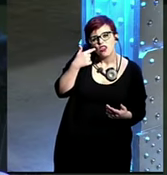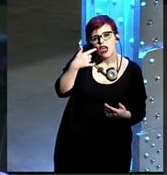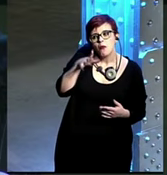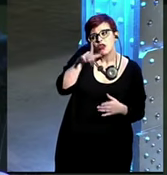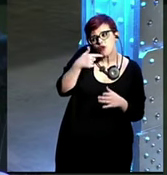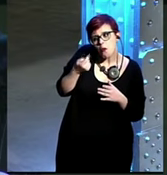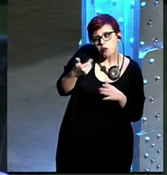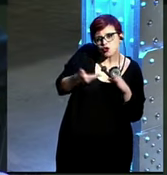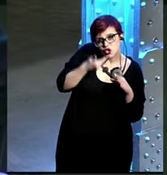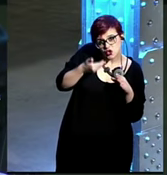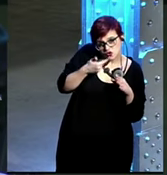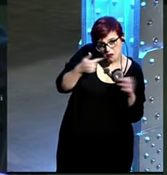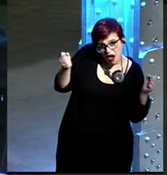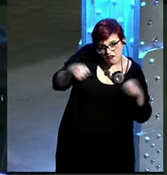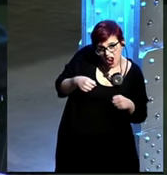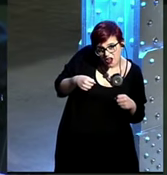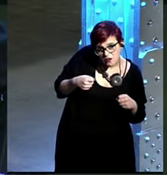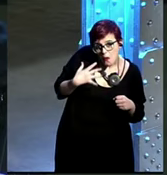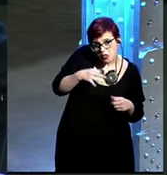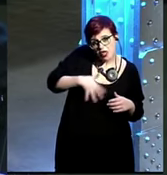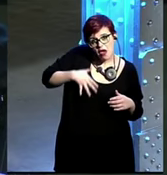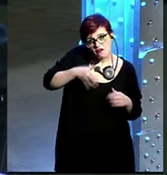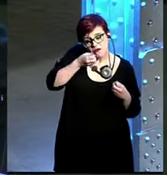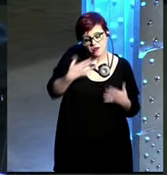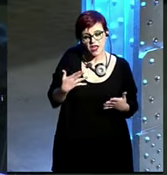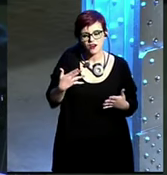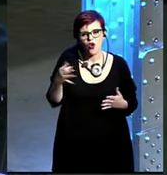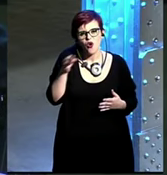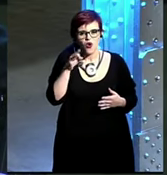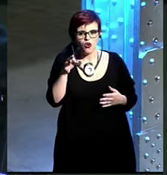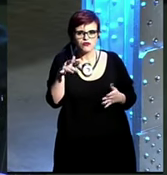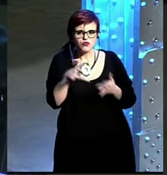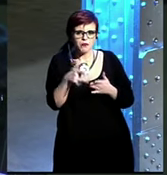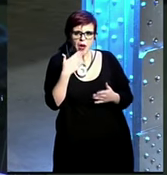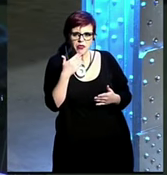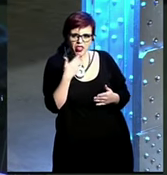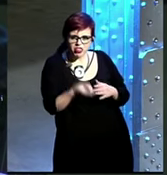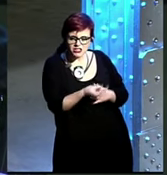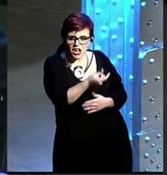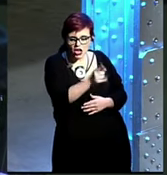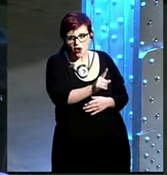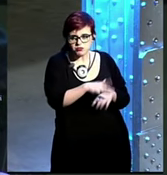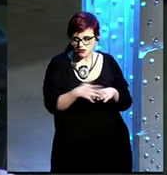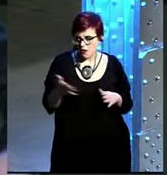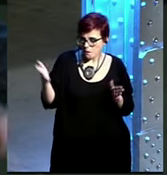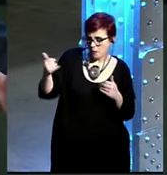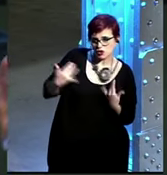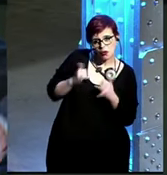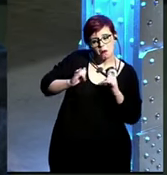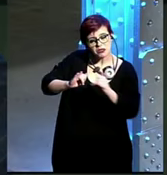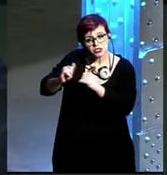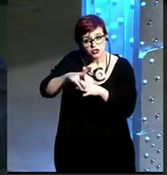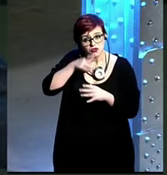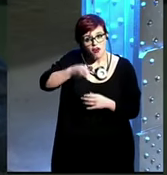de sopa? Creo que igual te sienta bien. O, ¿sabes qué? Como no te apetece salir, ¿por qué no damos una vueltecita por